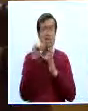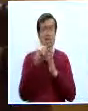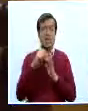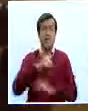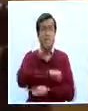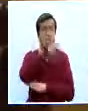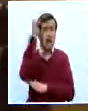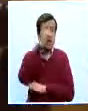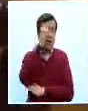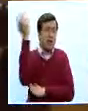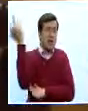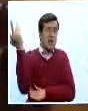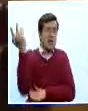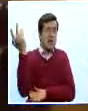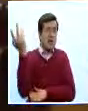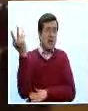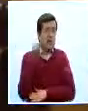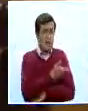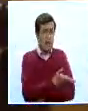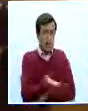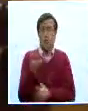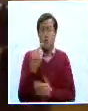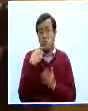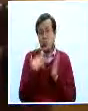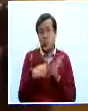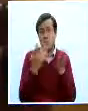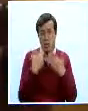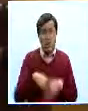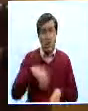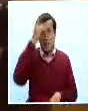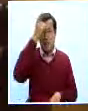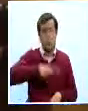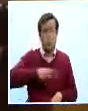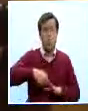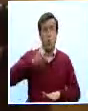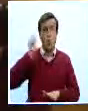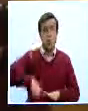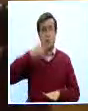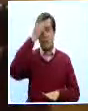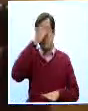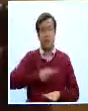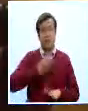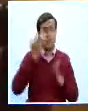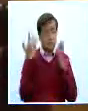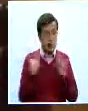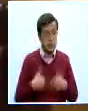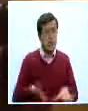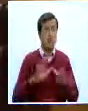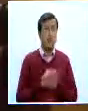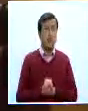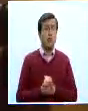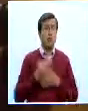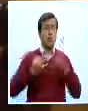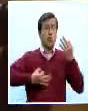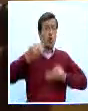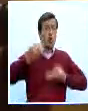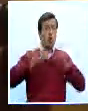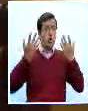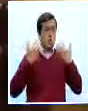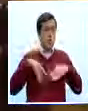rentas internas Por lo cual es decir entonces una vez que sea ya sentenciada el liti lo que estemos de nosotros en en cortes